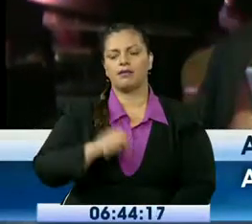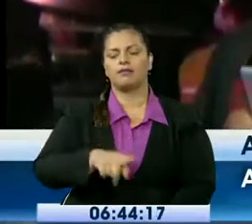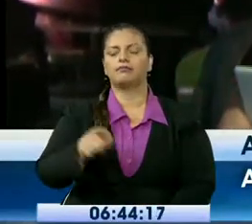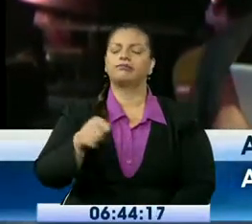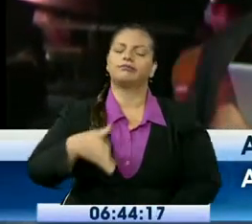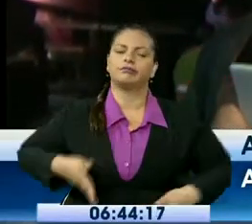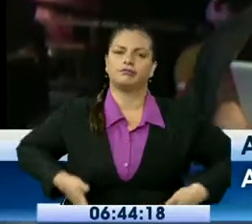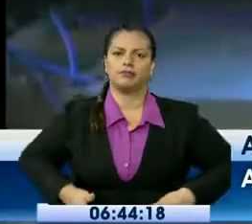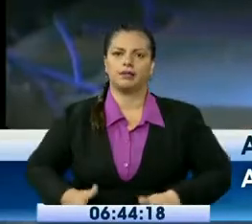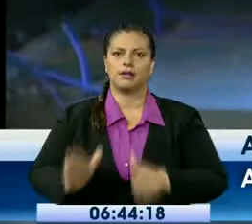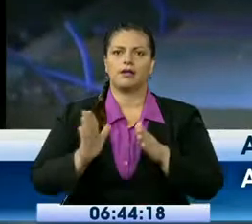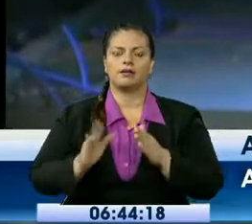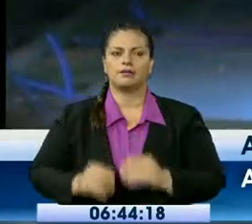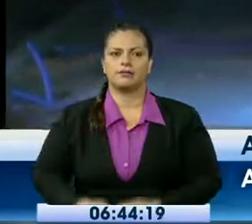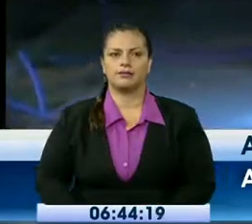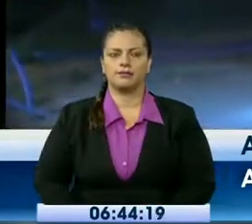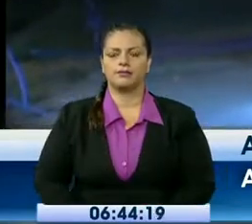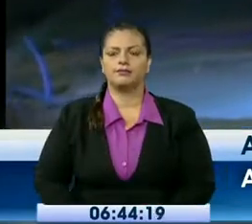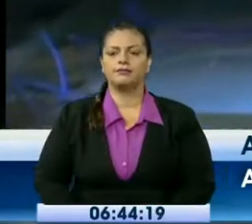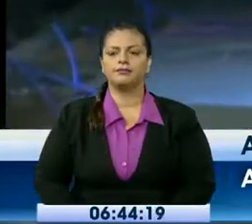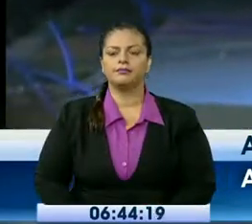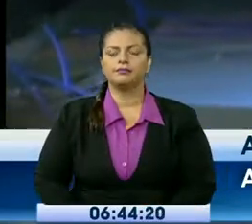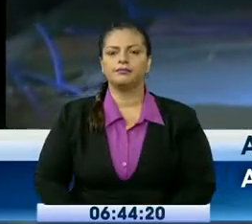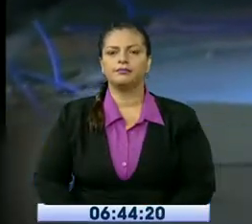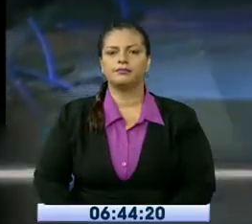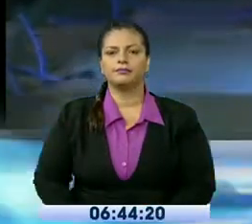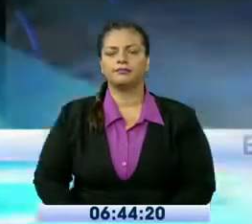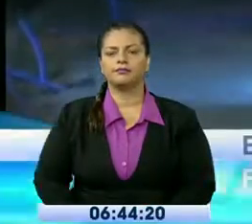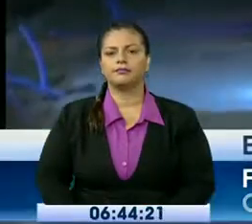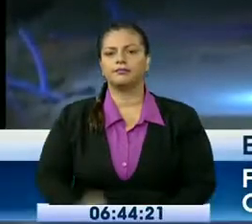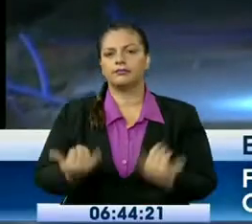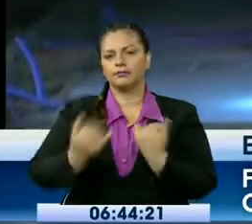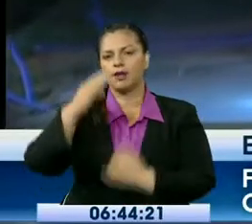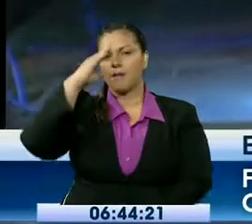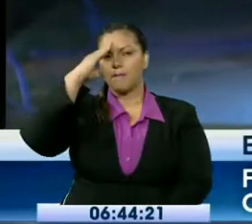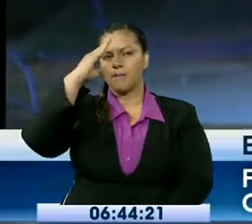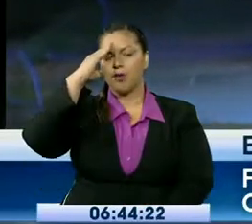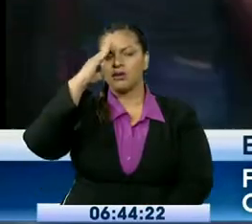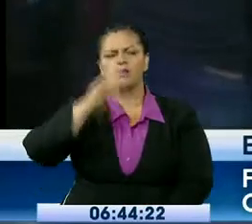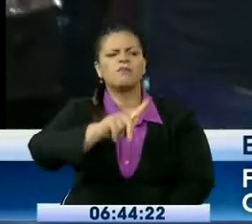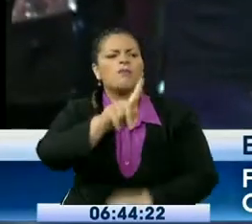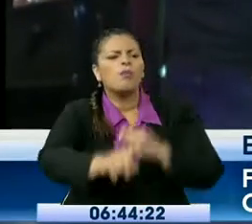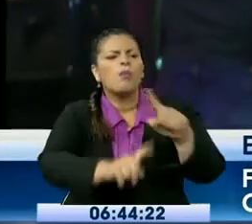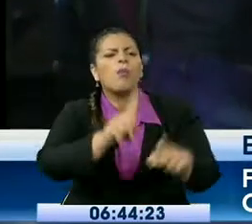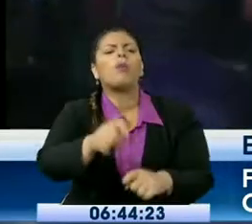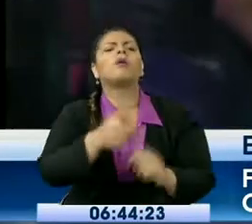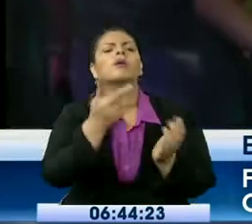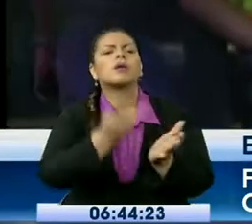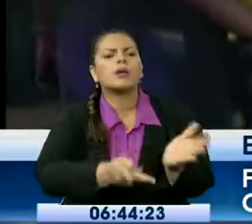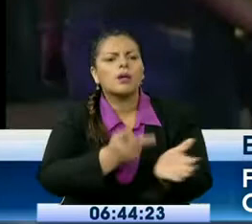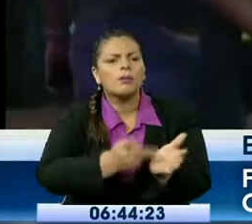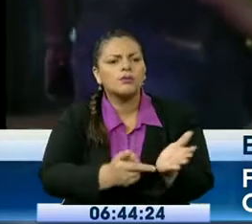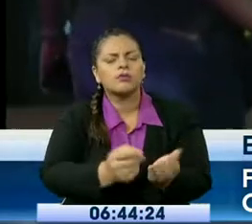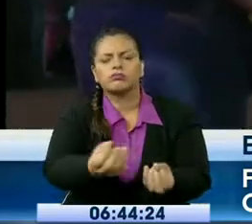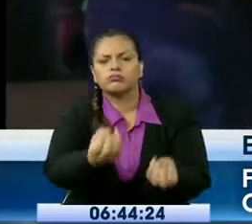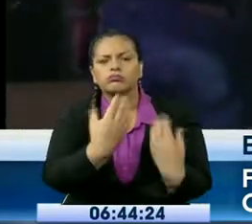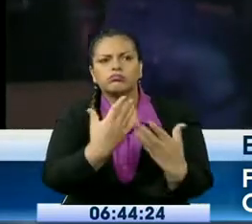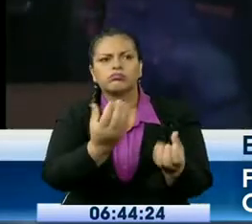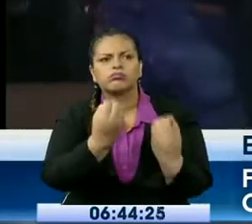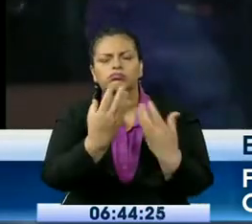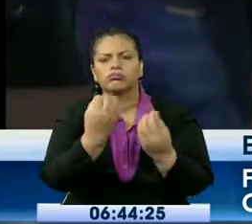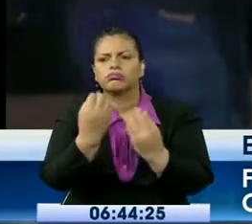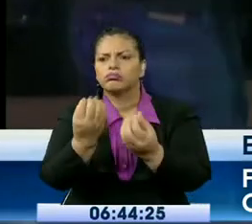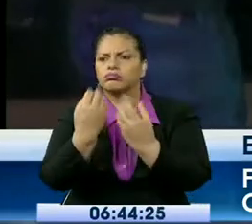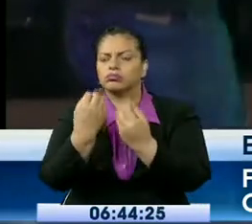de cúbito dorsal. La Policía Nacional levantó información en el sitio, a través de la cual realizó